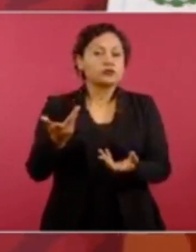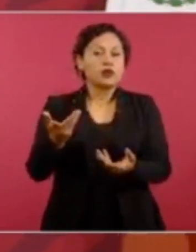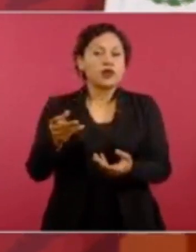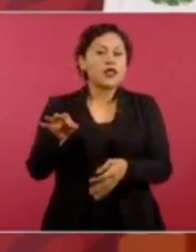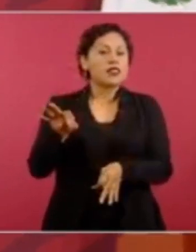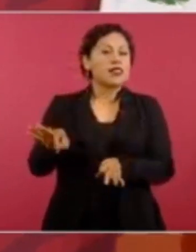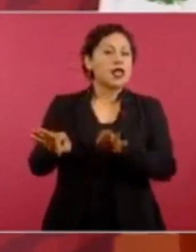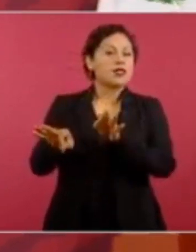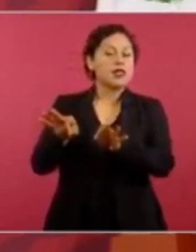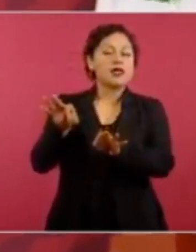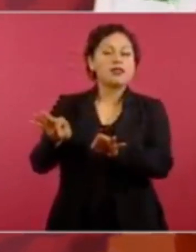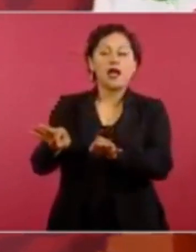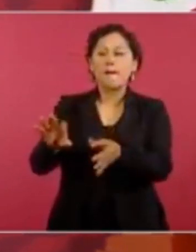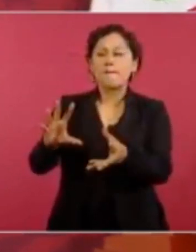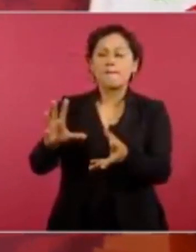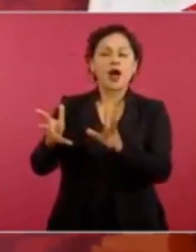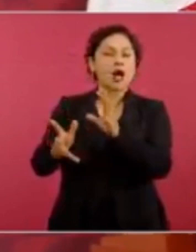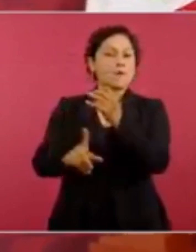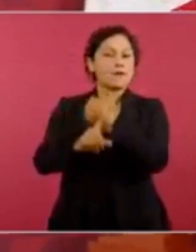y tampoco quieren